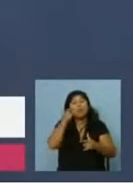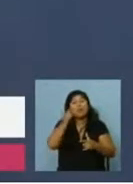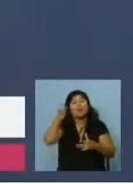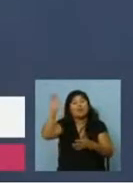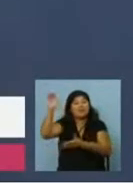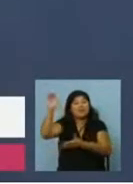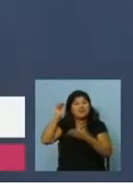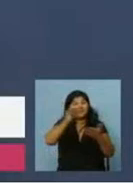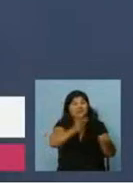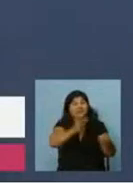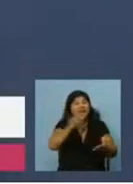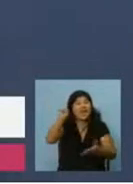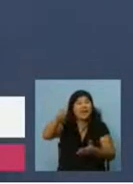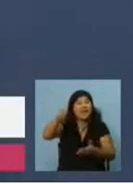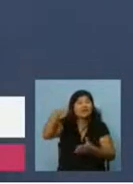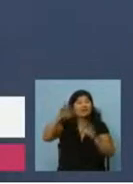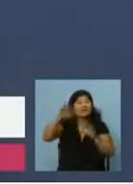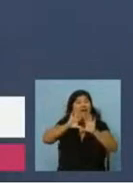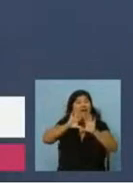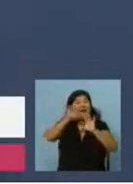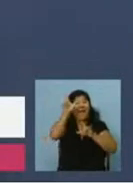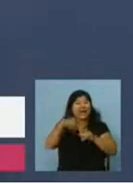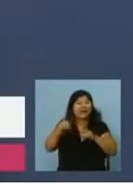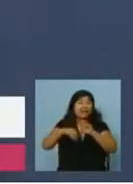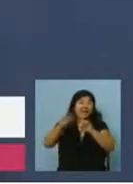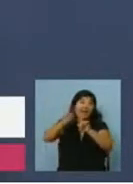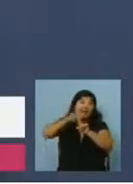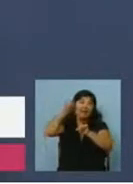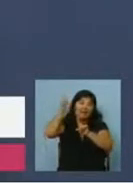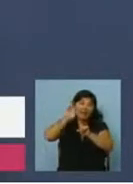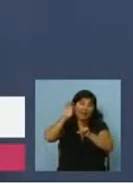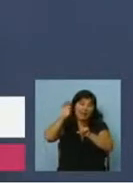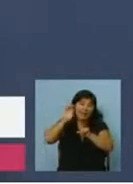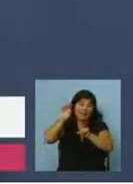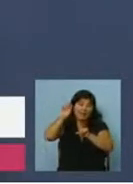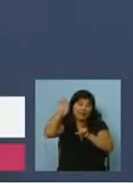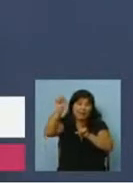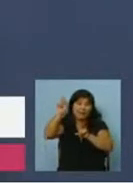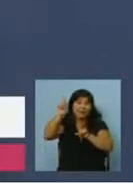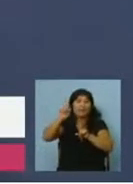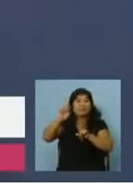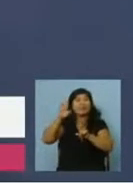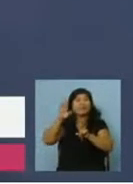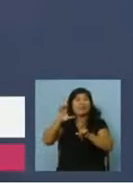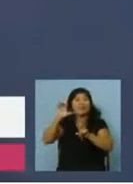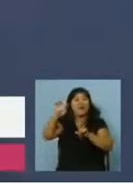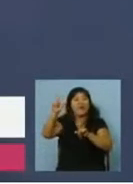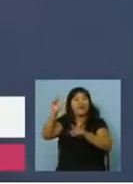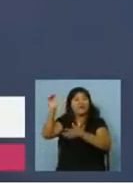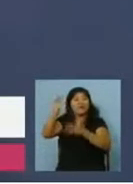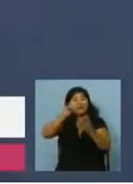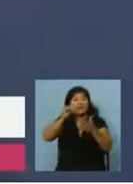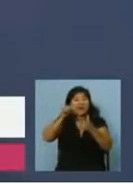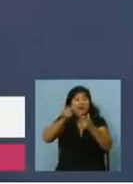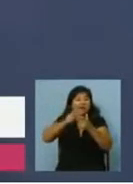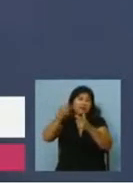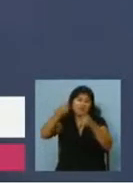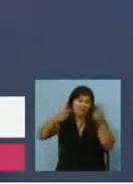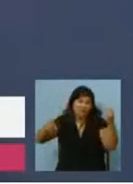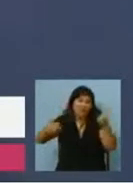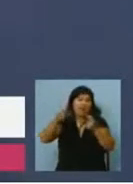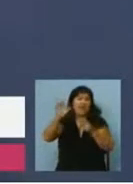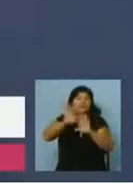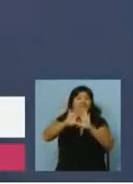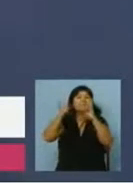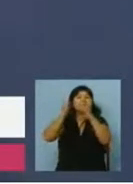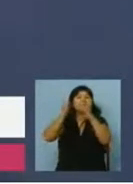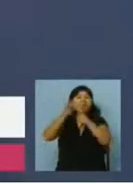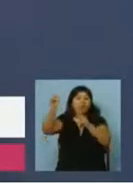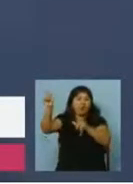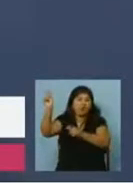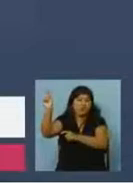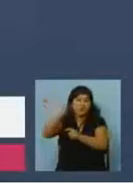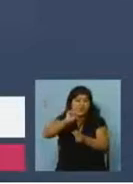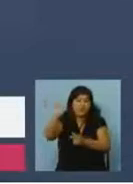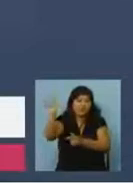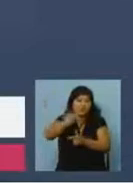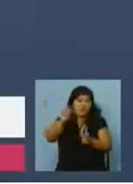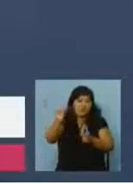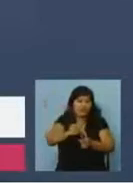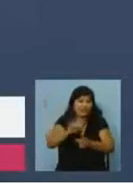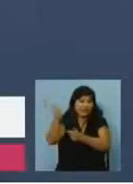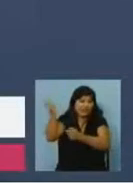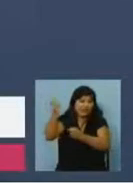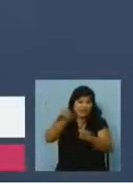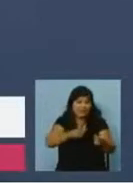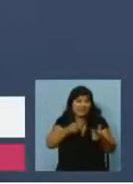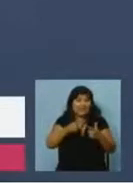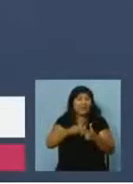organismos internacionales, entre esos la Corporación Andina de Fomento, que no pone tantas trabas, pero hay otros organismos que también las van a financiar y